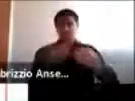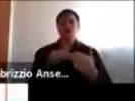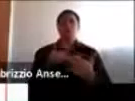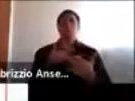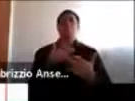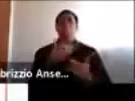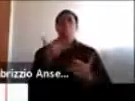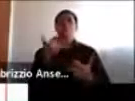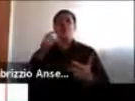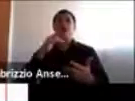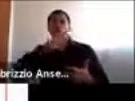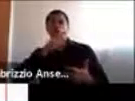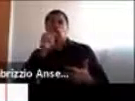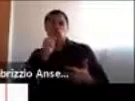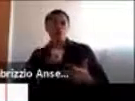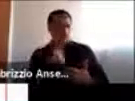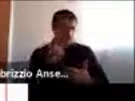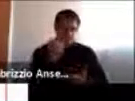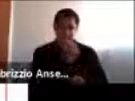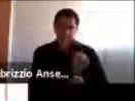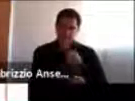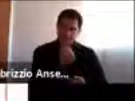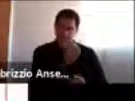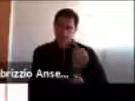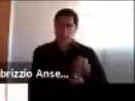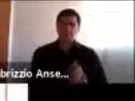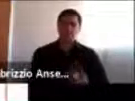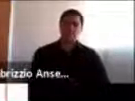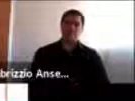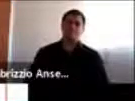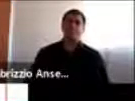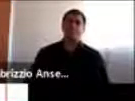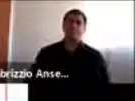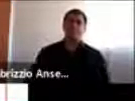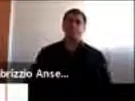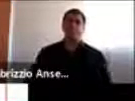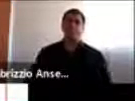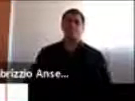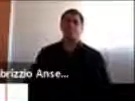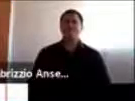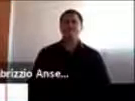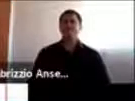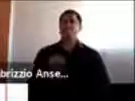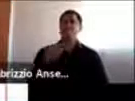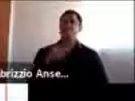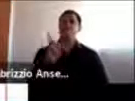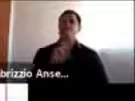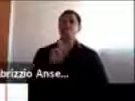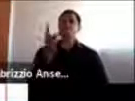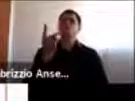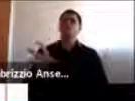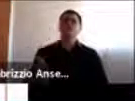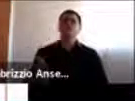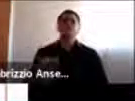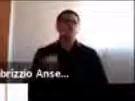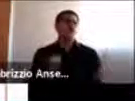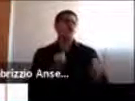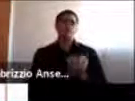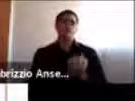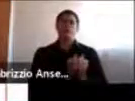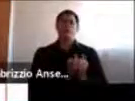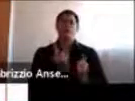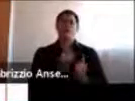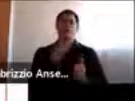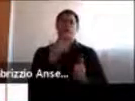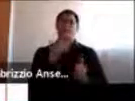también se involucra en la tarea del aprendizaje el adulto se involucra y no solamente es como un acompañante sino que es un